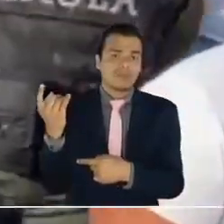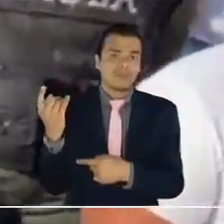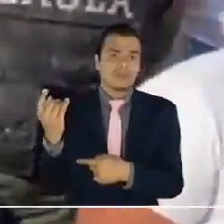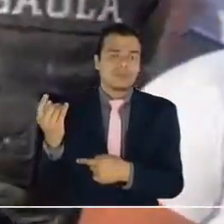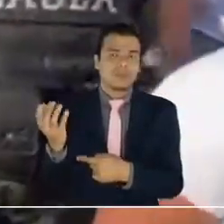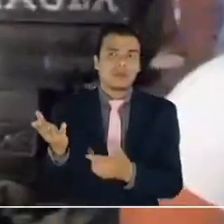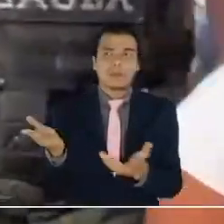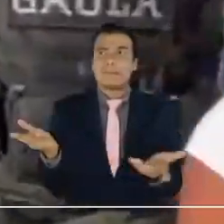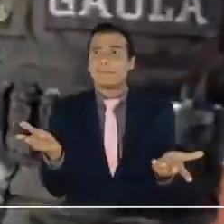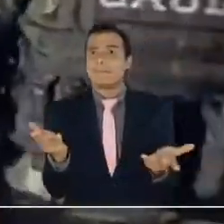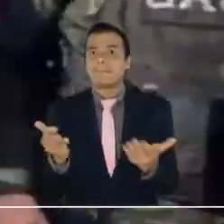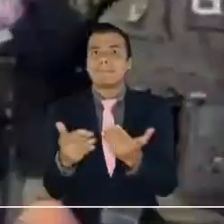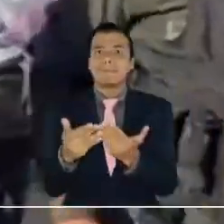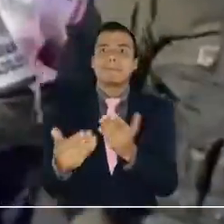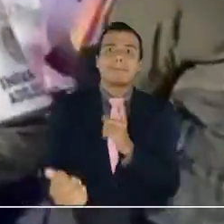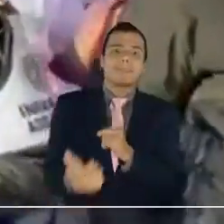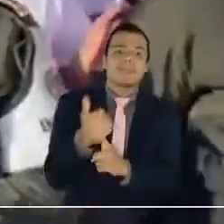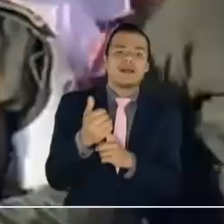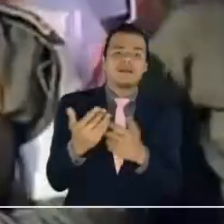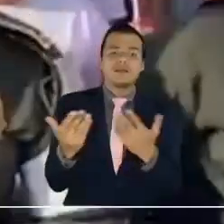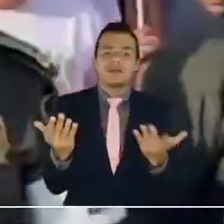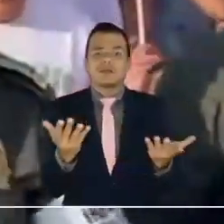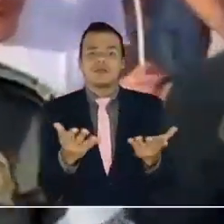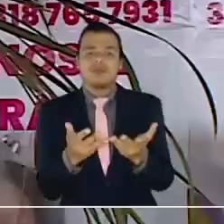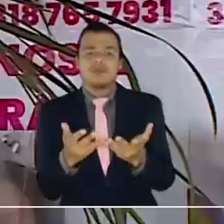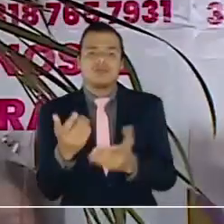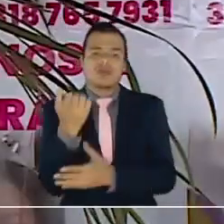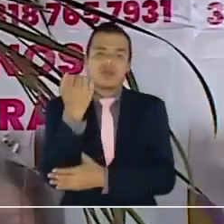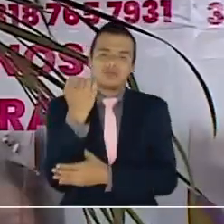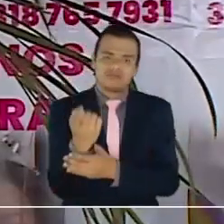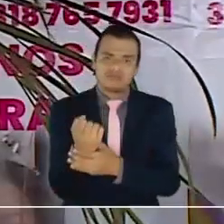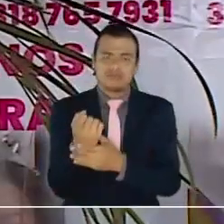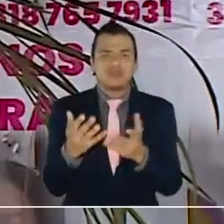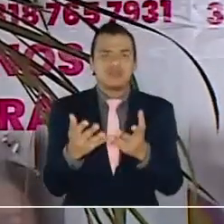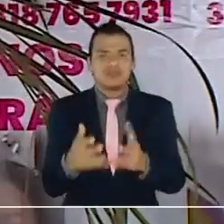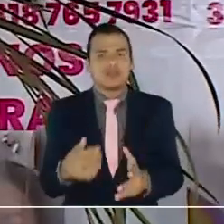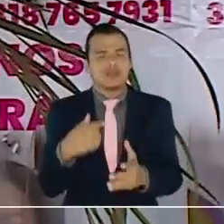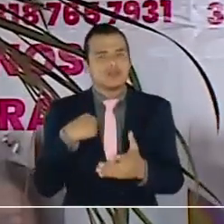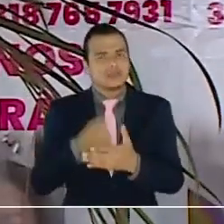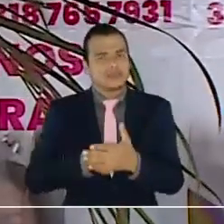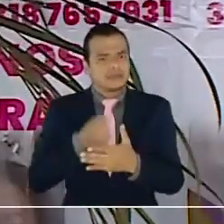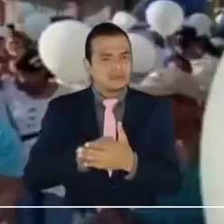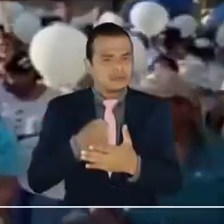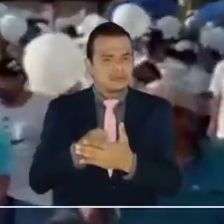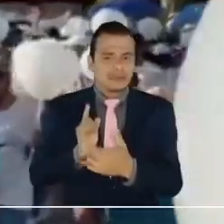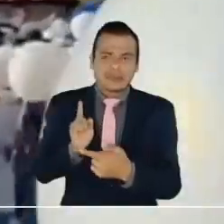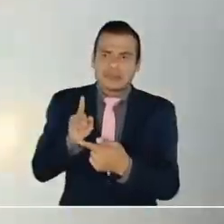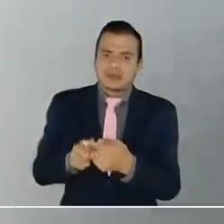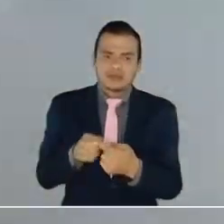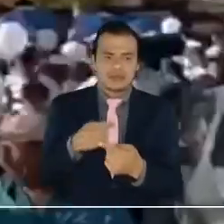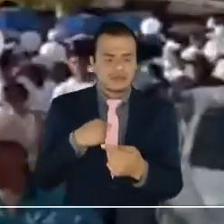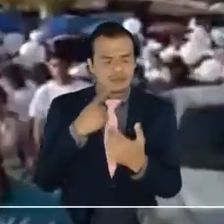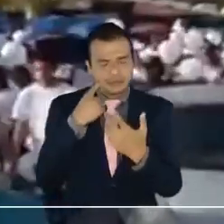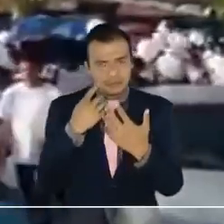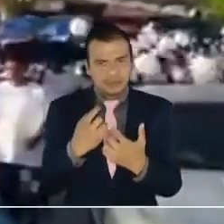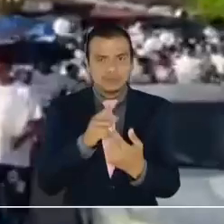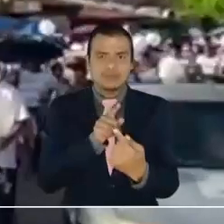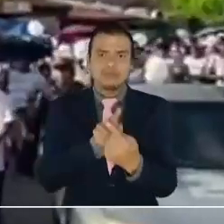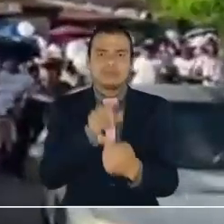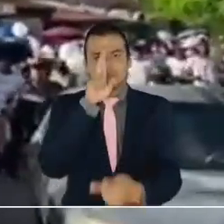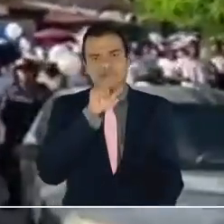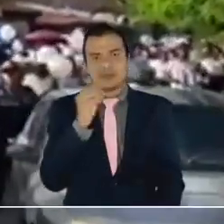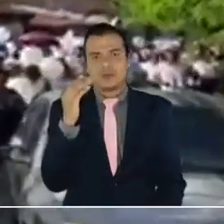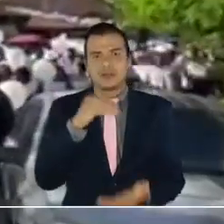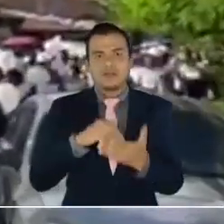La búsqueda sigue y voy a gastar hasta mi último aliento para que regrese mi niña. La policía con su grupo Gaula,